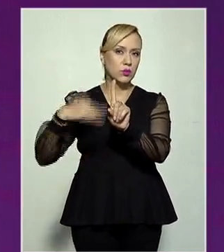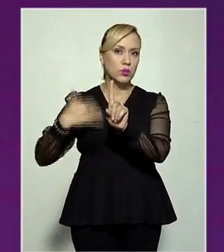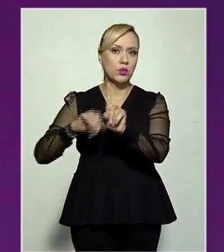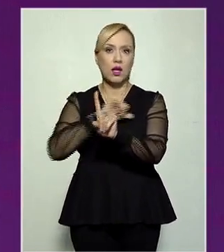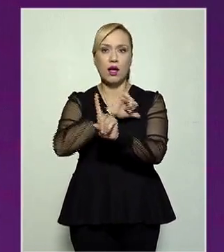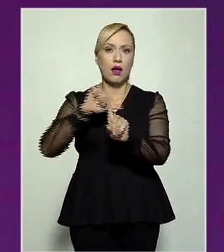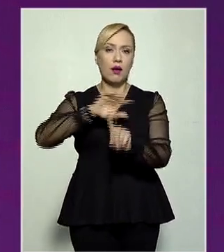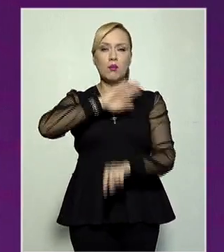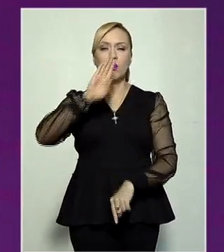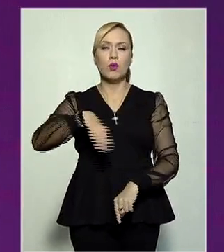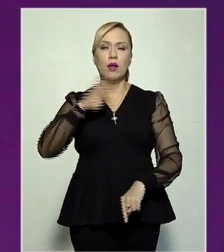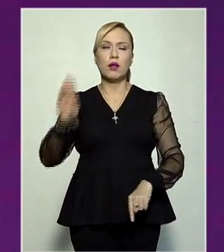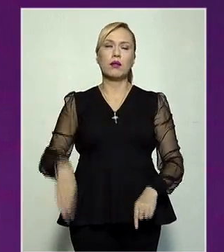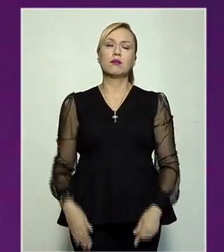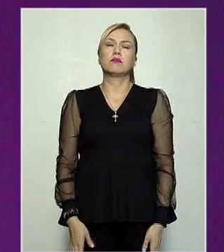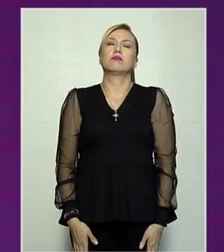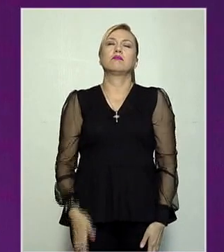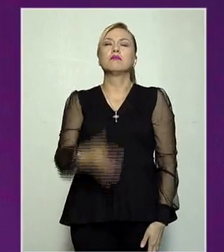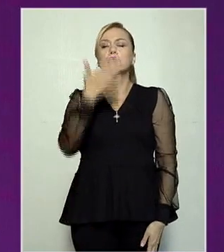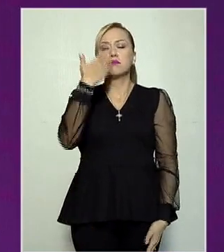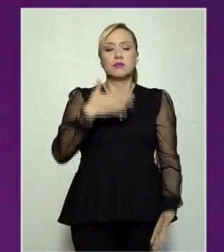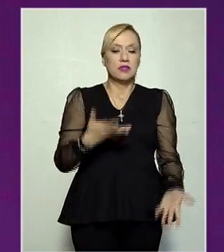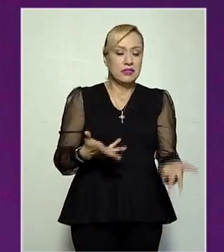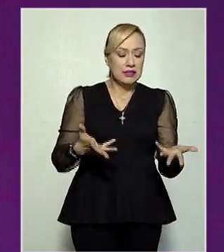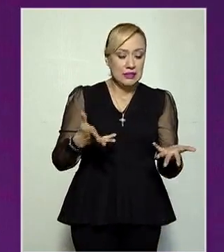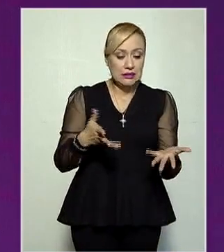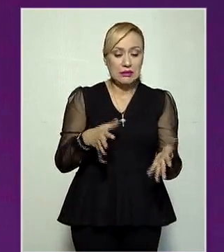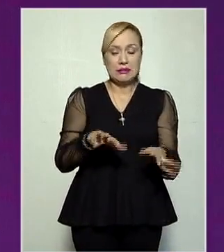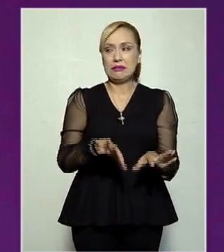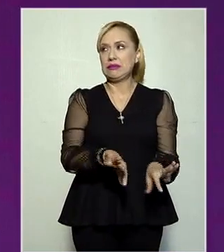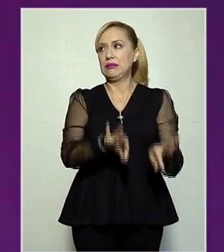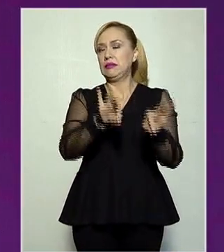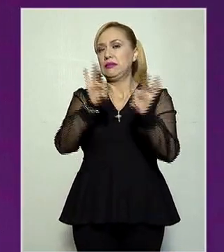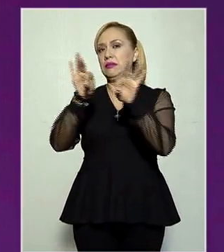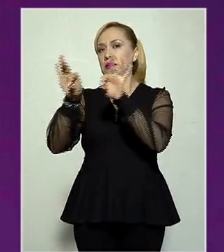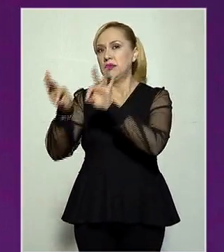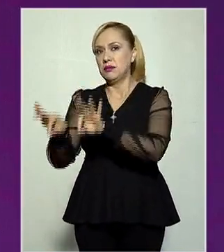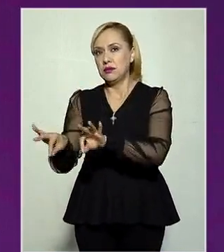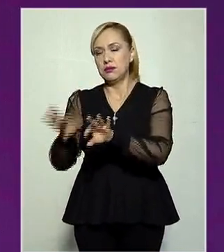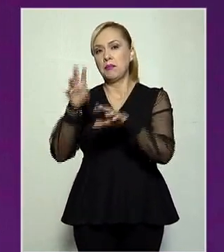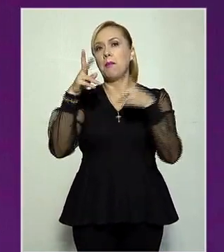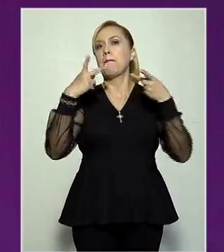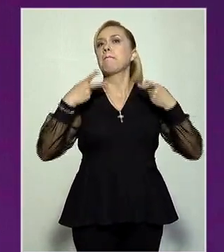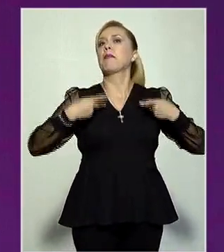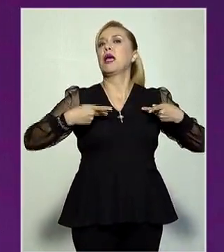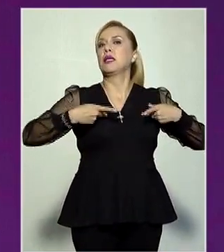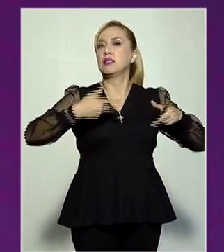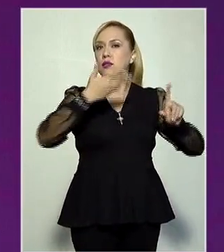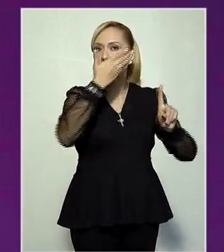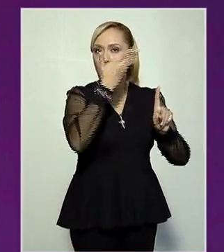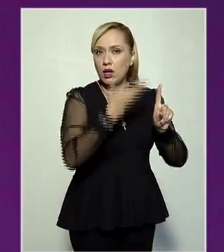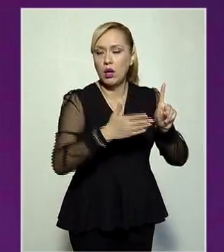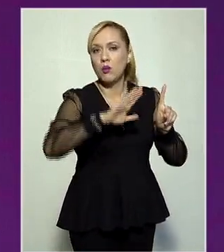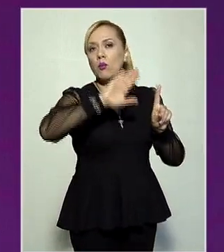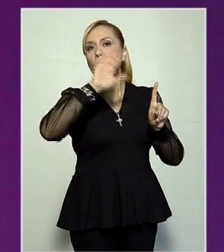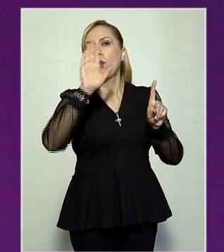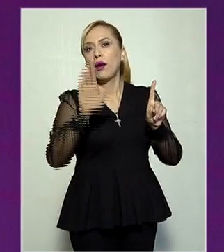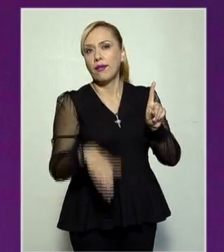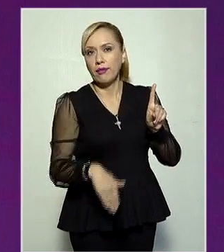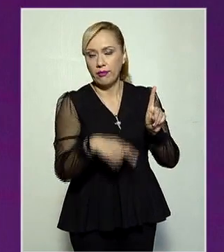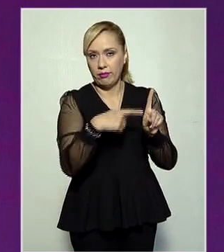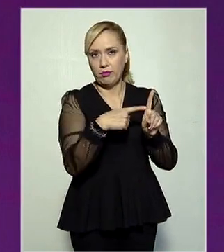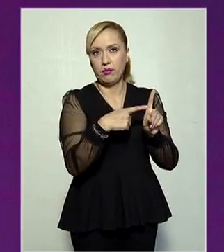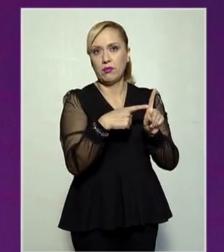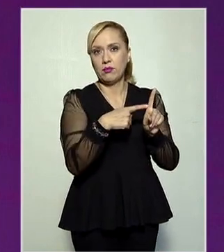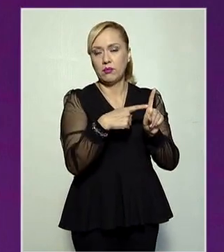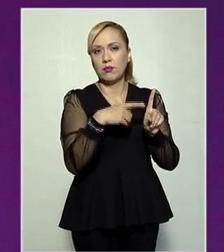de personas fallecidas no identificadas. Siempre hay que estar recordando que son personas fallecidas no identificadas,